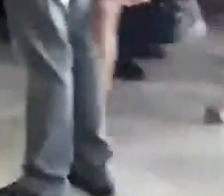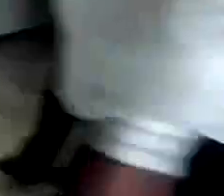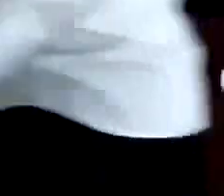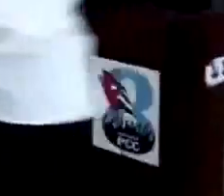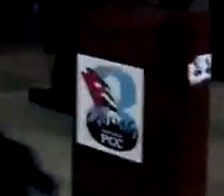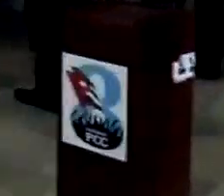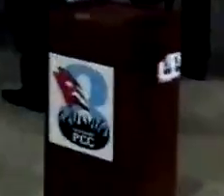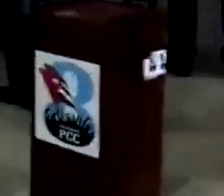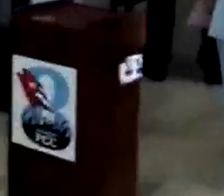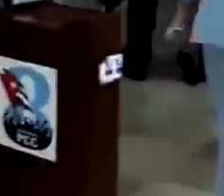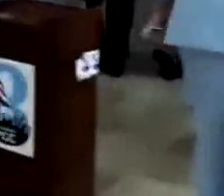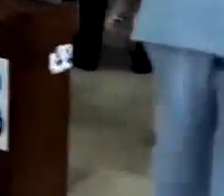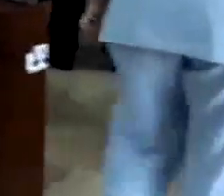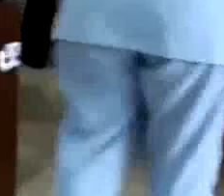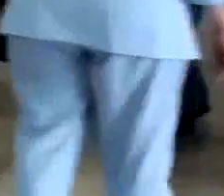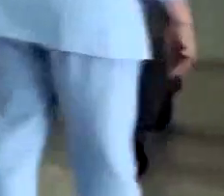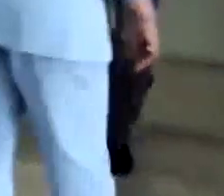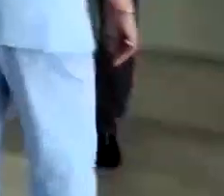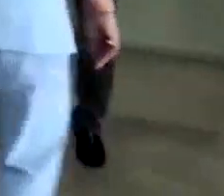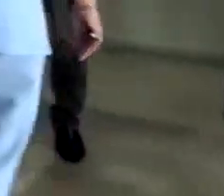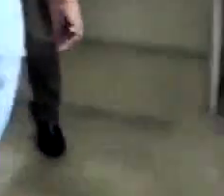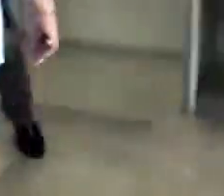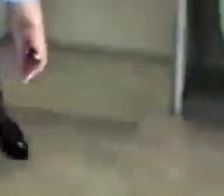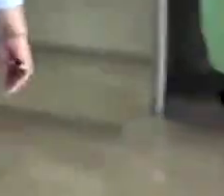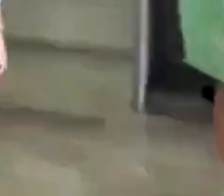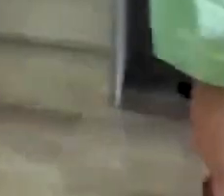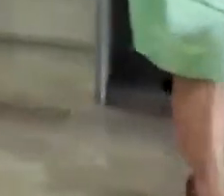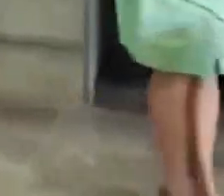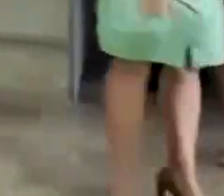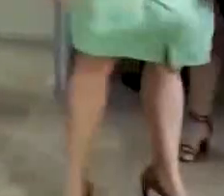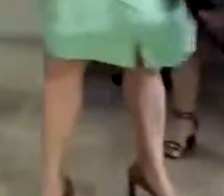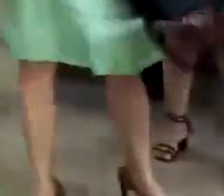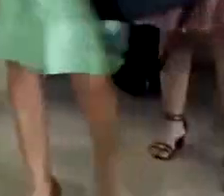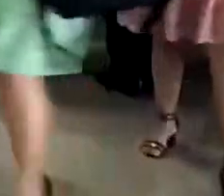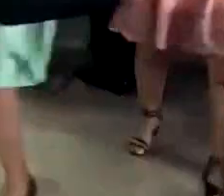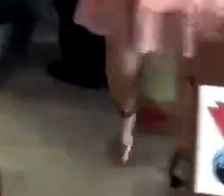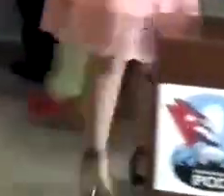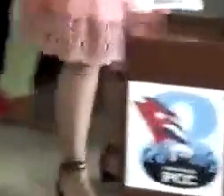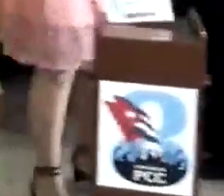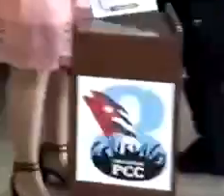a la fallida invasión anticastrista de Bahía de Cochinos en 1961.